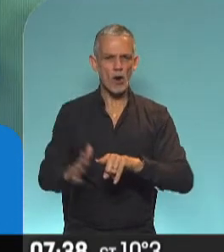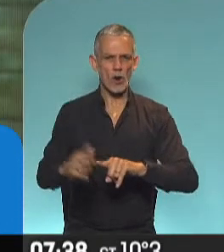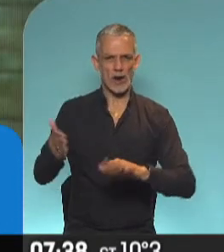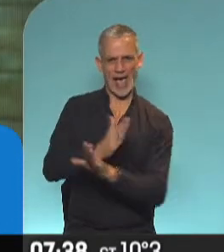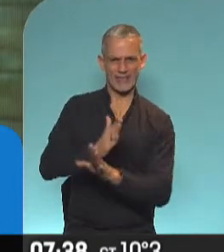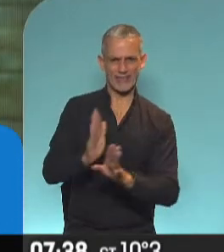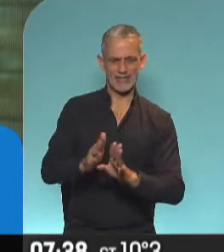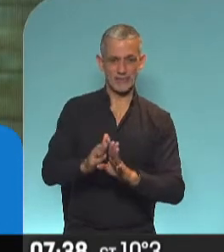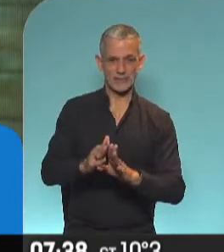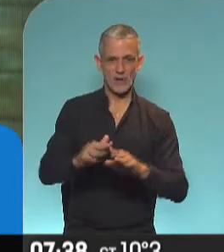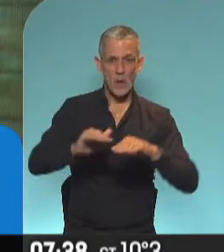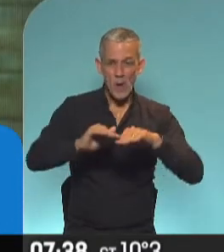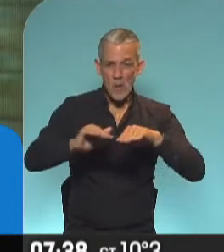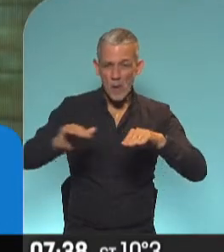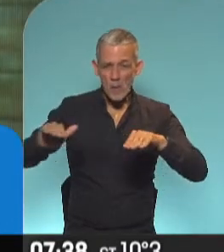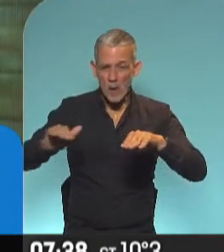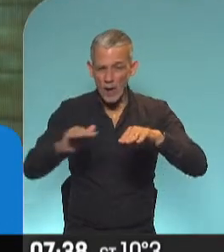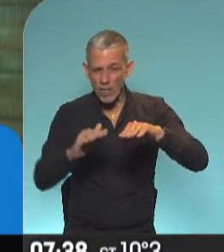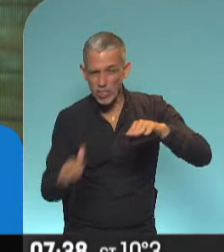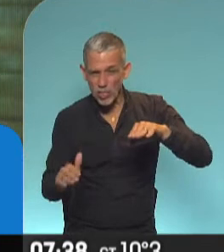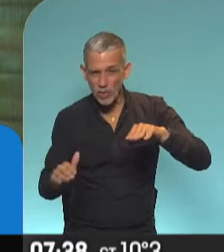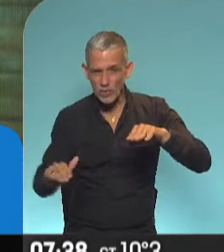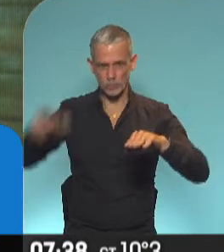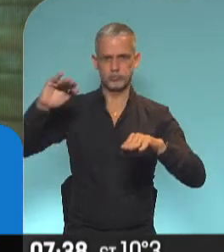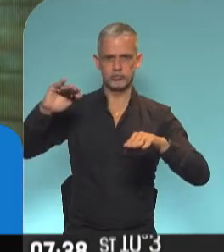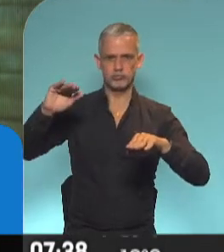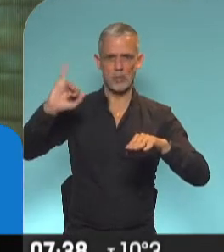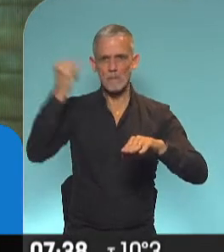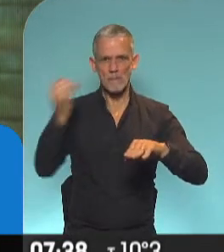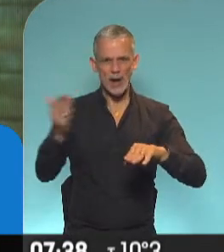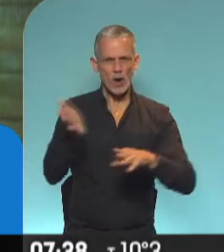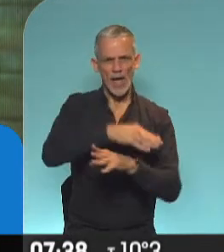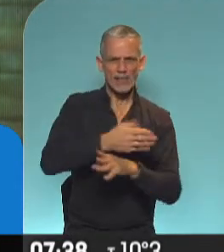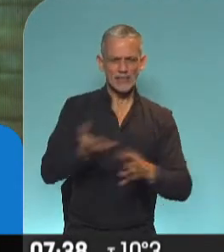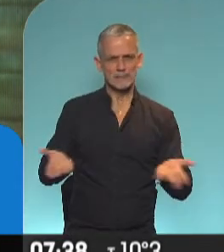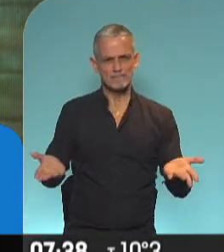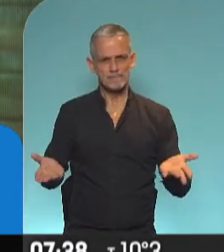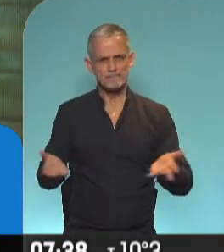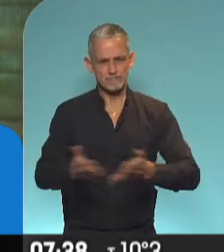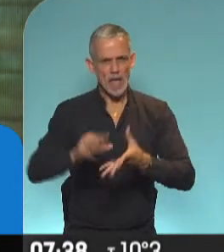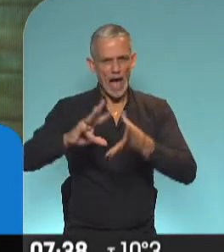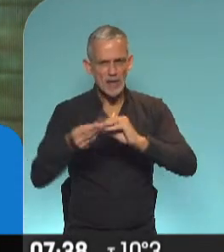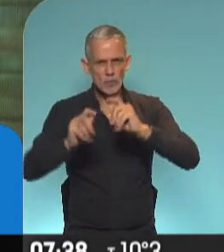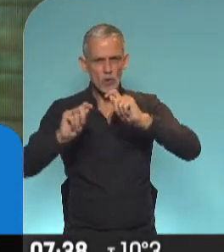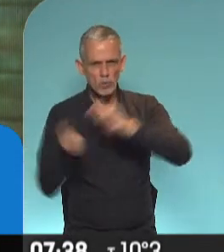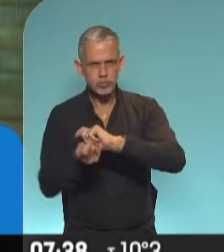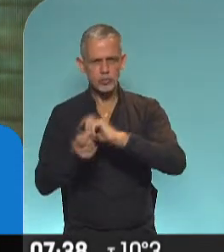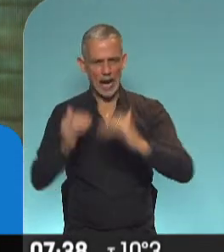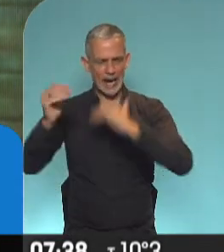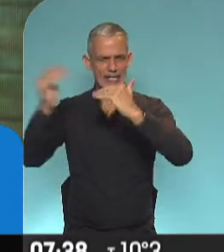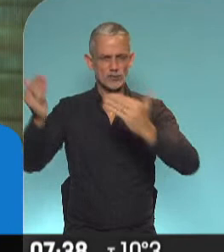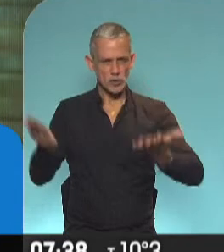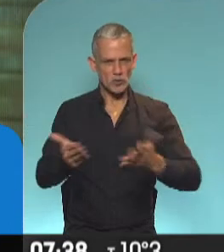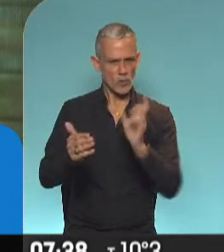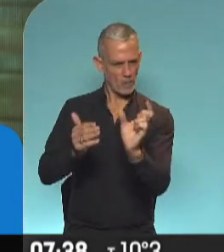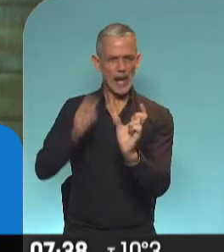decir, frente a esta circunstancia aprendió, creció y se adaptó. Así que me parece es un término